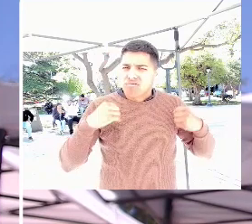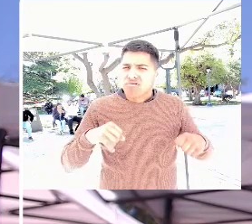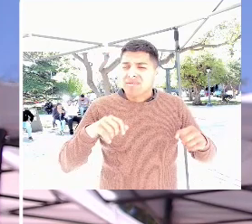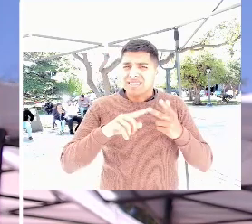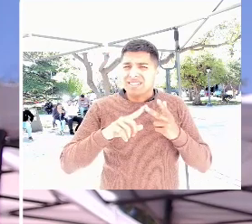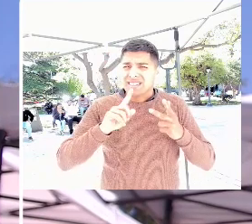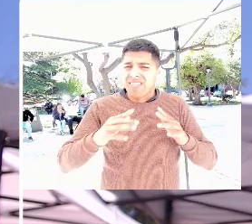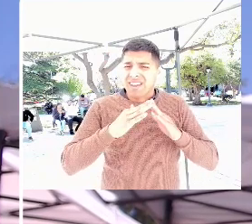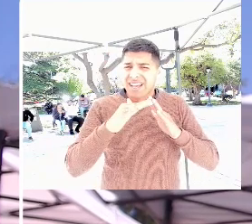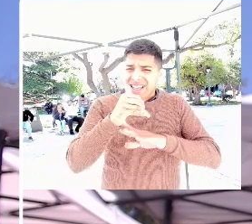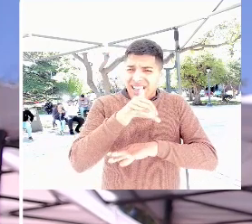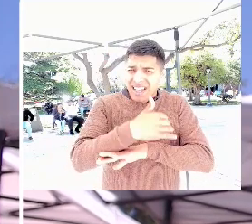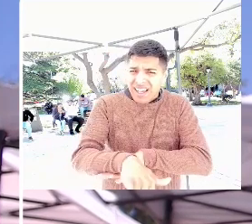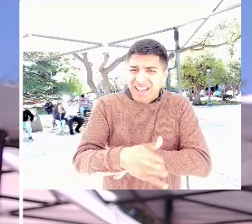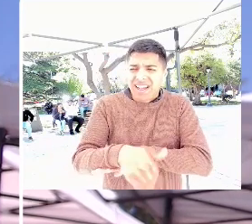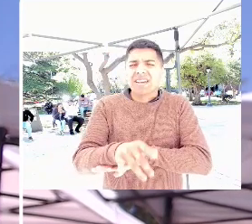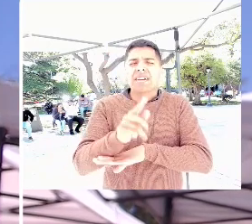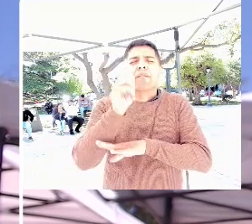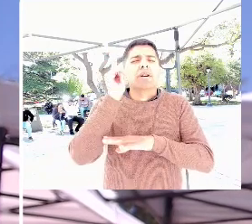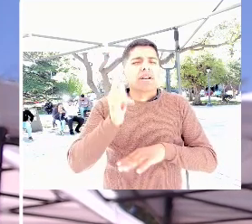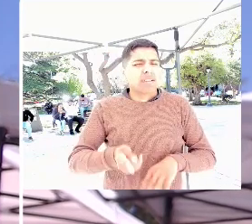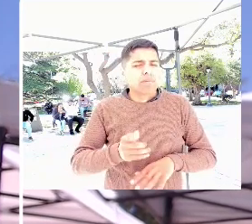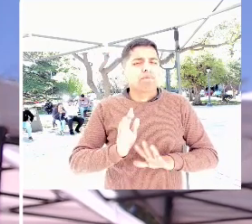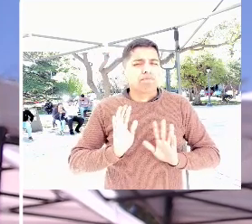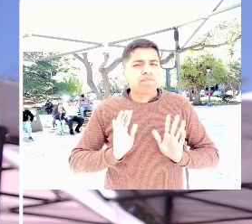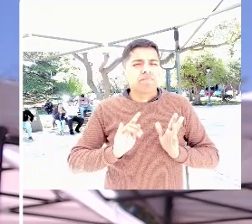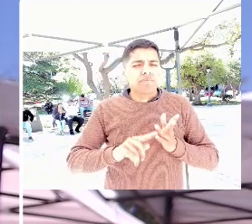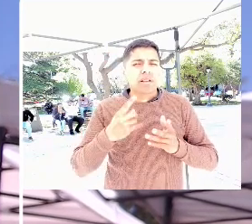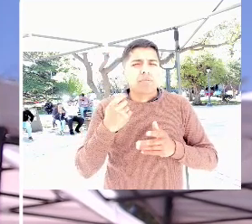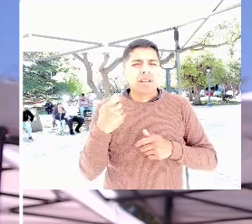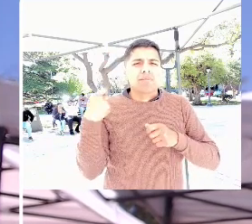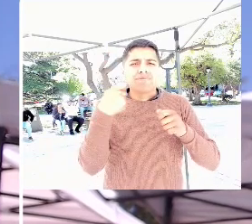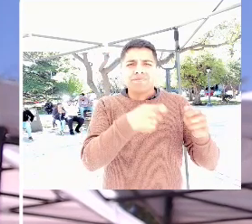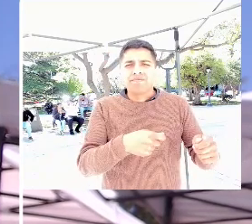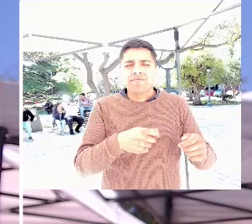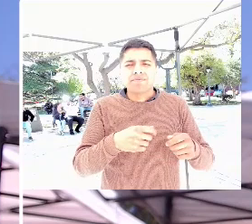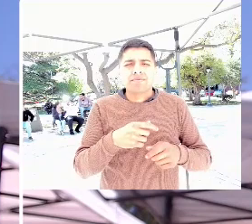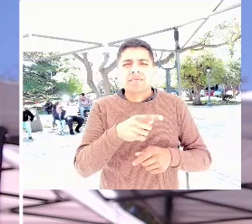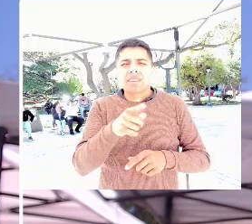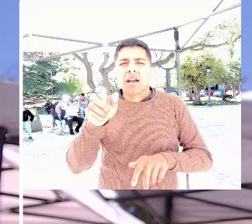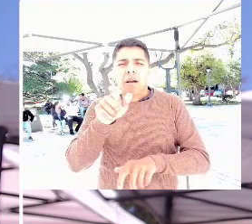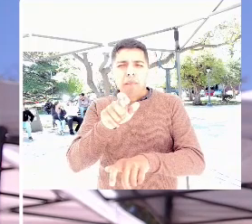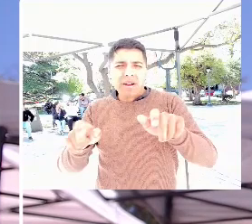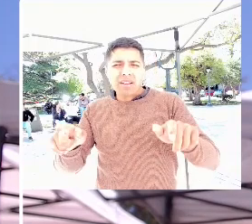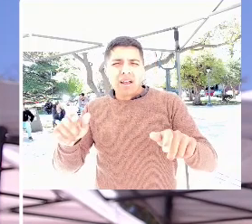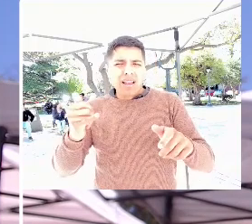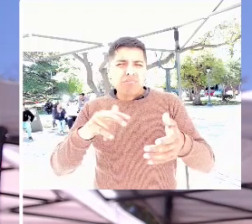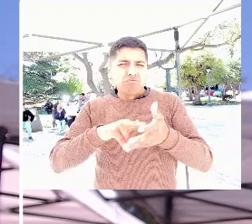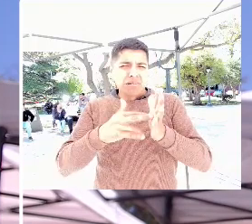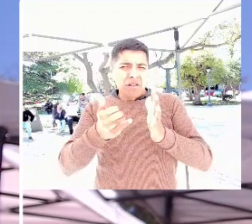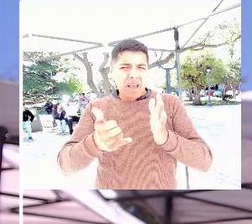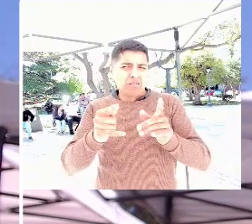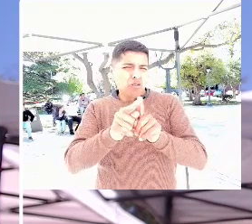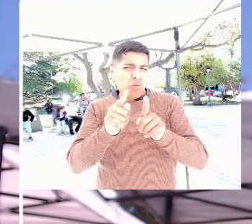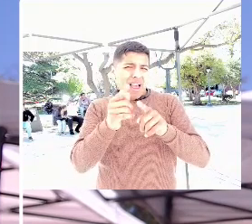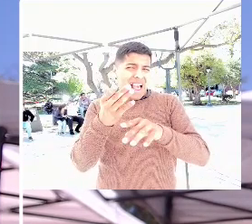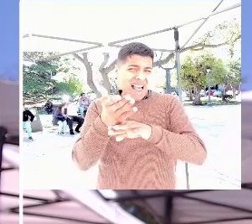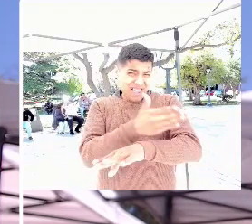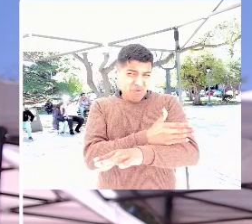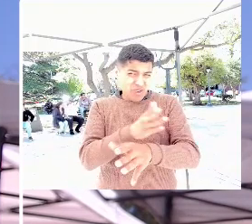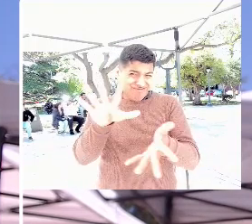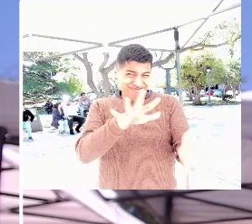deportivos, hacer calles, sino también es para que justamente las contingencias climáticas como la que hemos